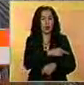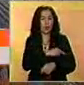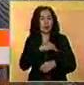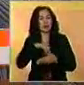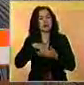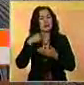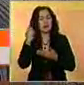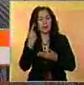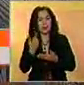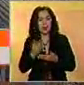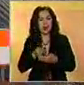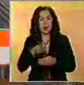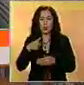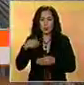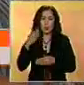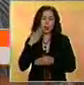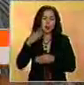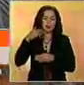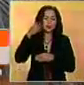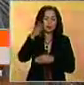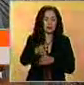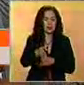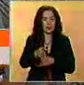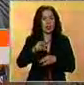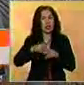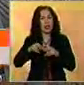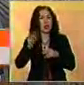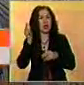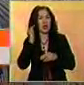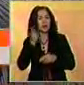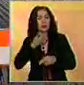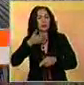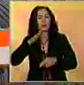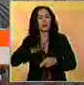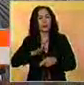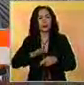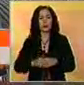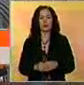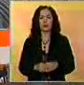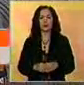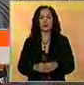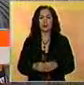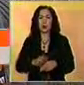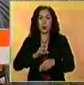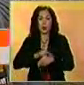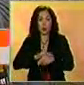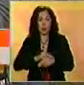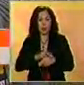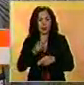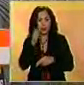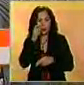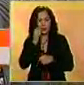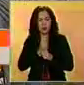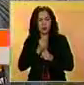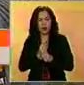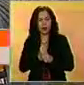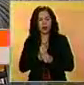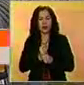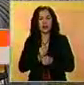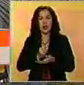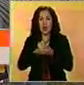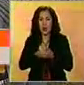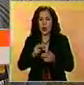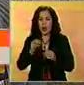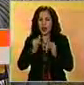un desmayo, sin embargo cuando yo llegué la niña había fallecido, los médicos que estaban de guardia, que atendieron a la